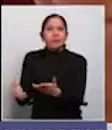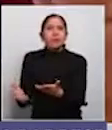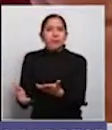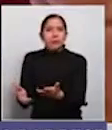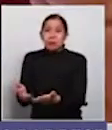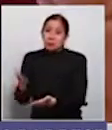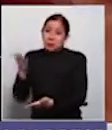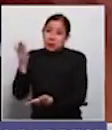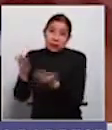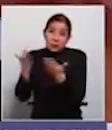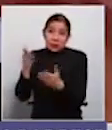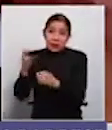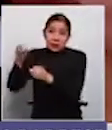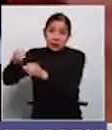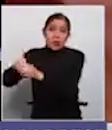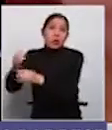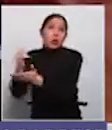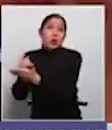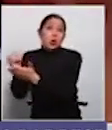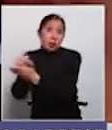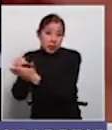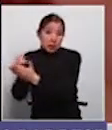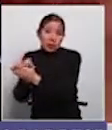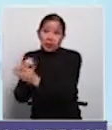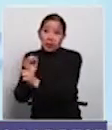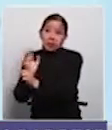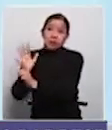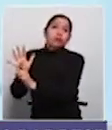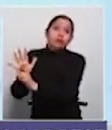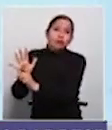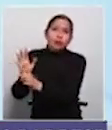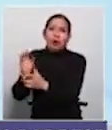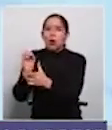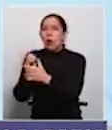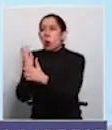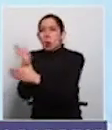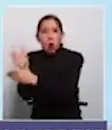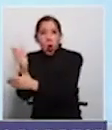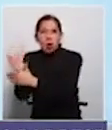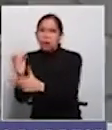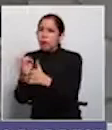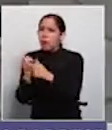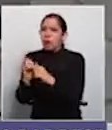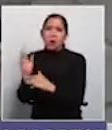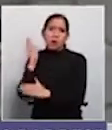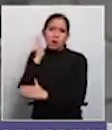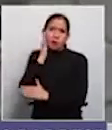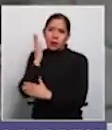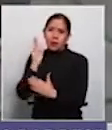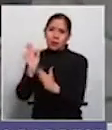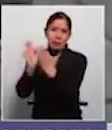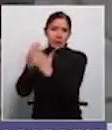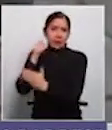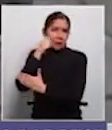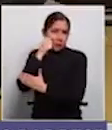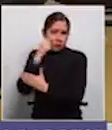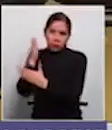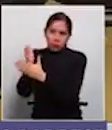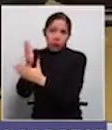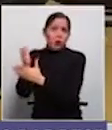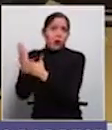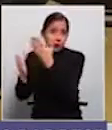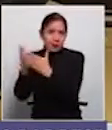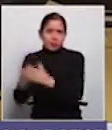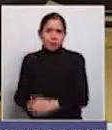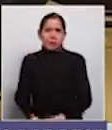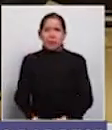Puede ser el acoso físico, presencial, ¿no? O también puede ser el acoso digital. Entonces,